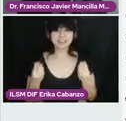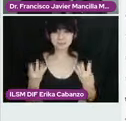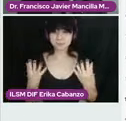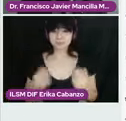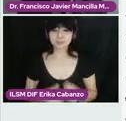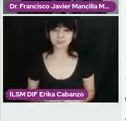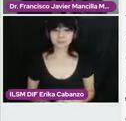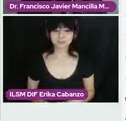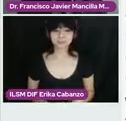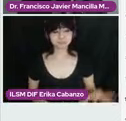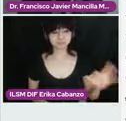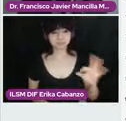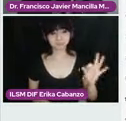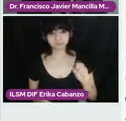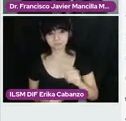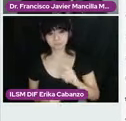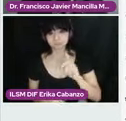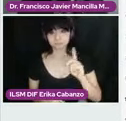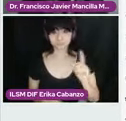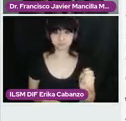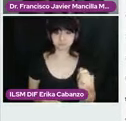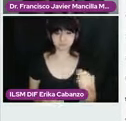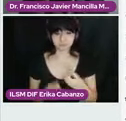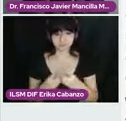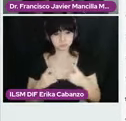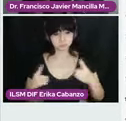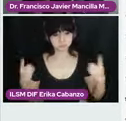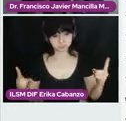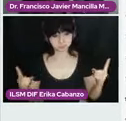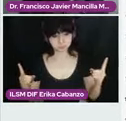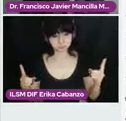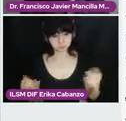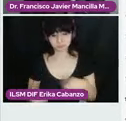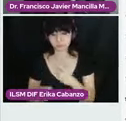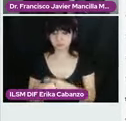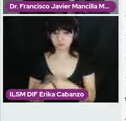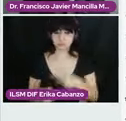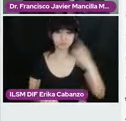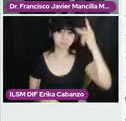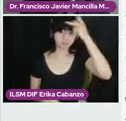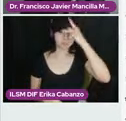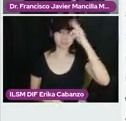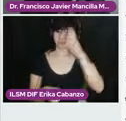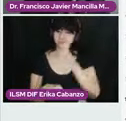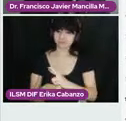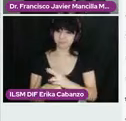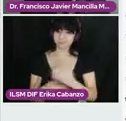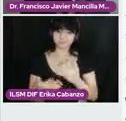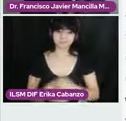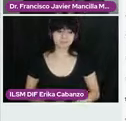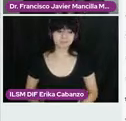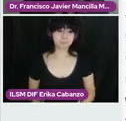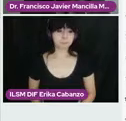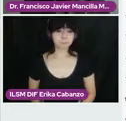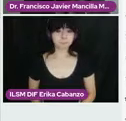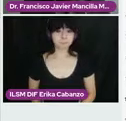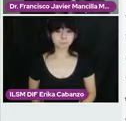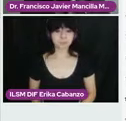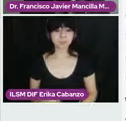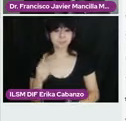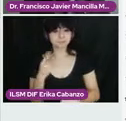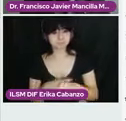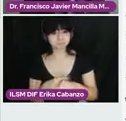pueden presentar, desarrollar una enfermedad psiquiátrica. Hay pacientes también que inclusive